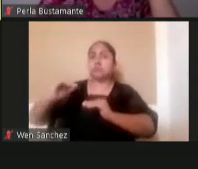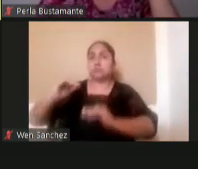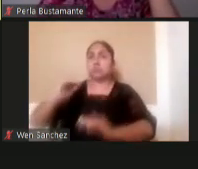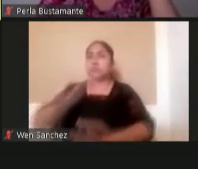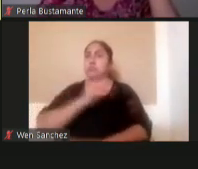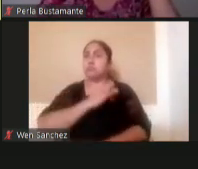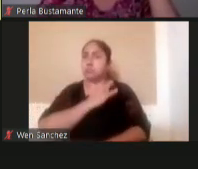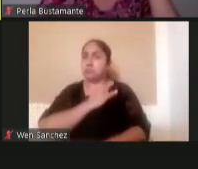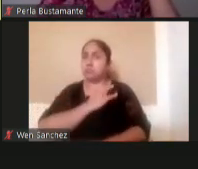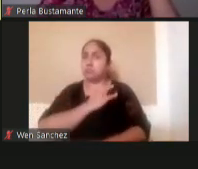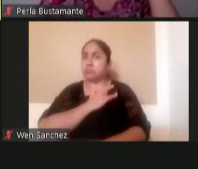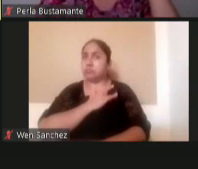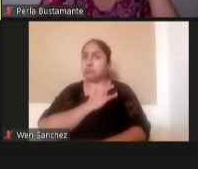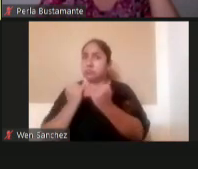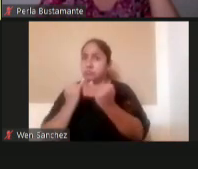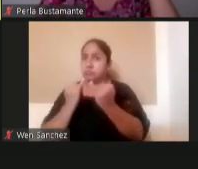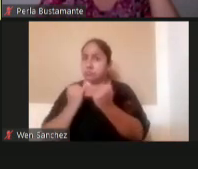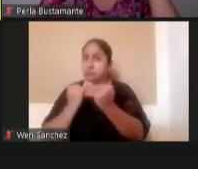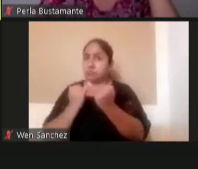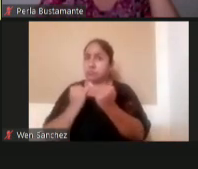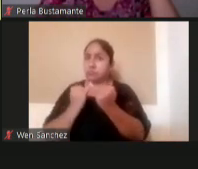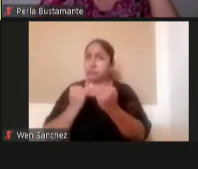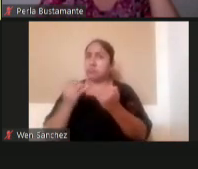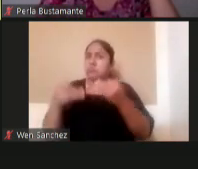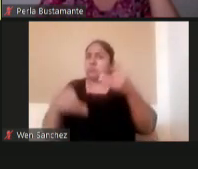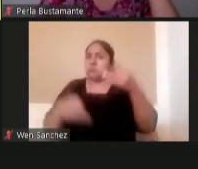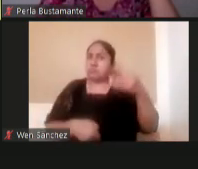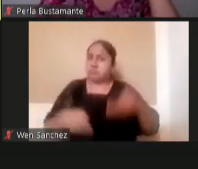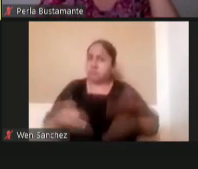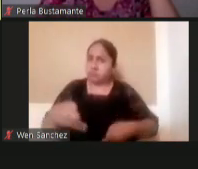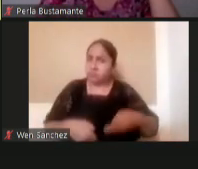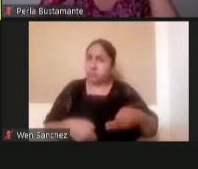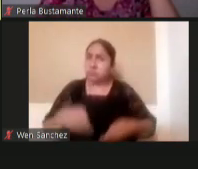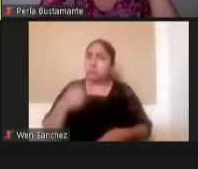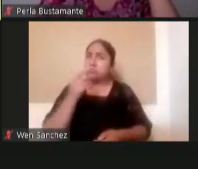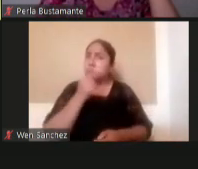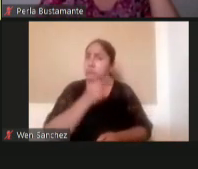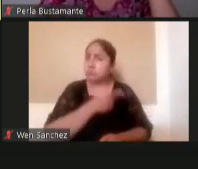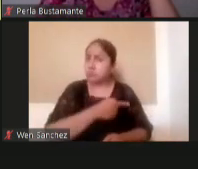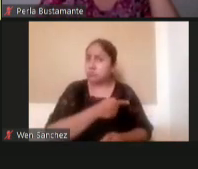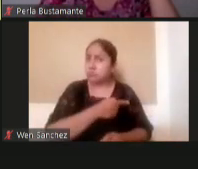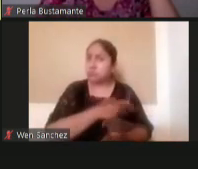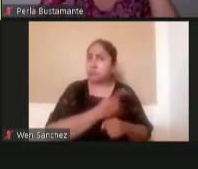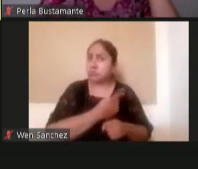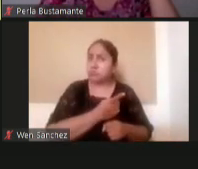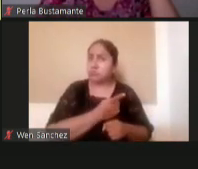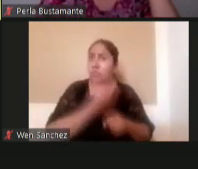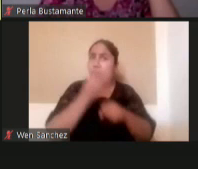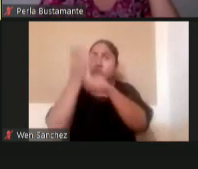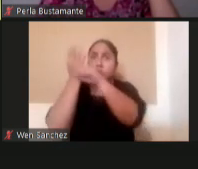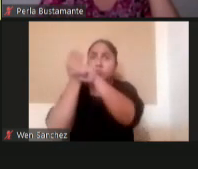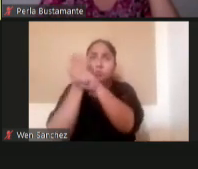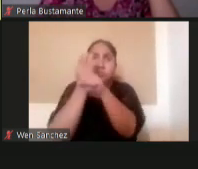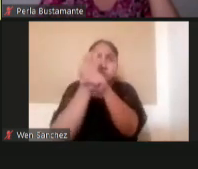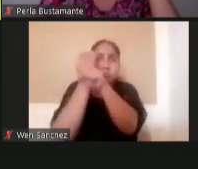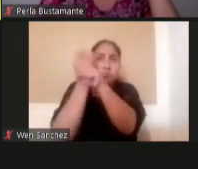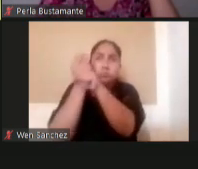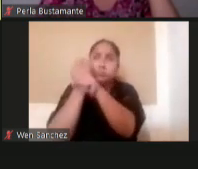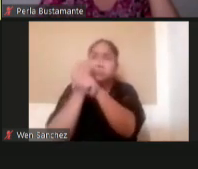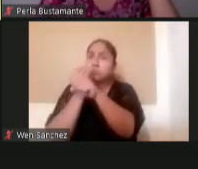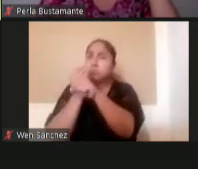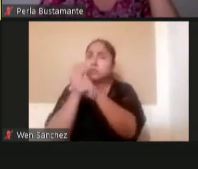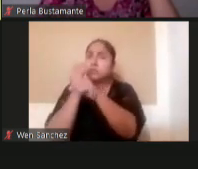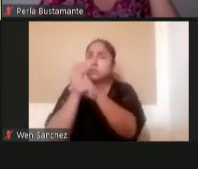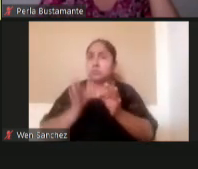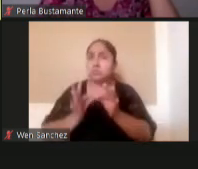que se le está otorgando a cierto porcentaje de la población, que también se está trabajando por regularizarlo, pero